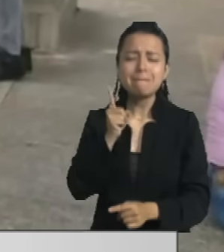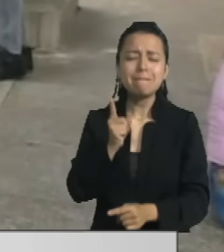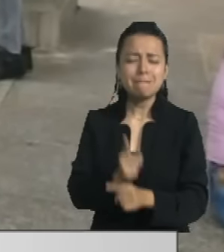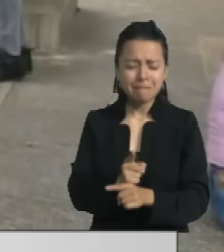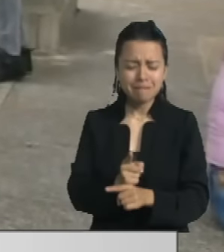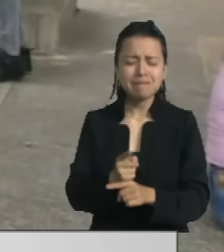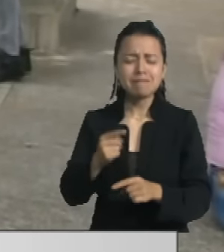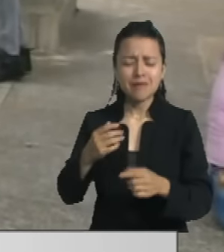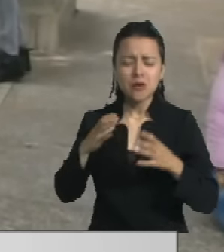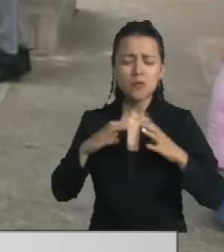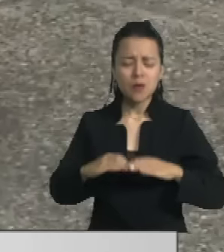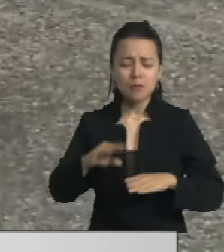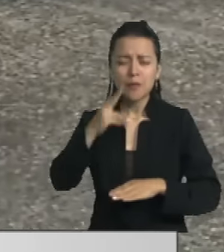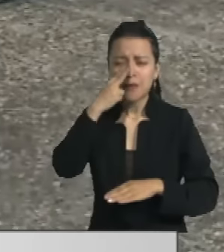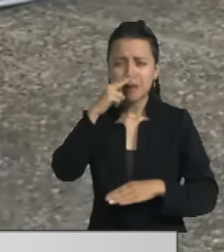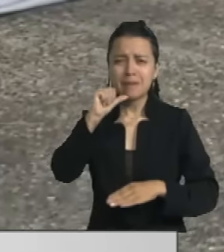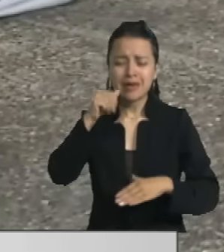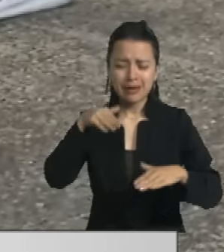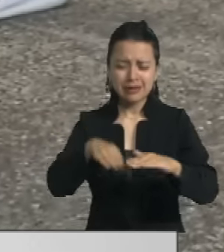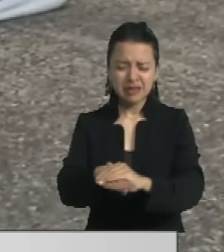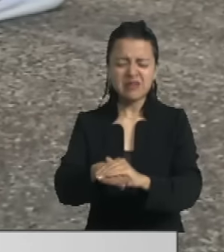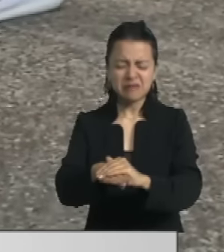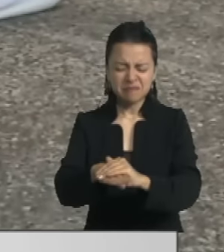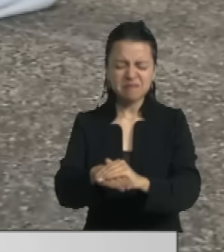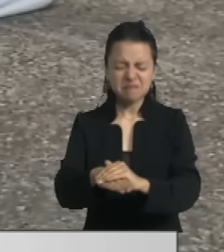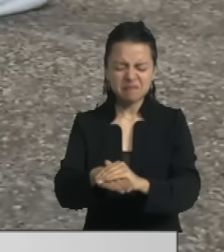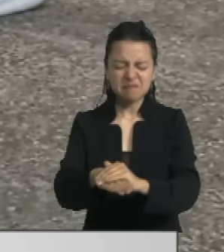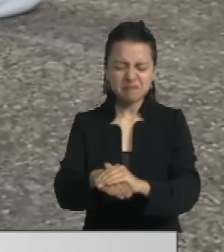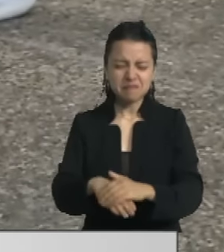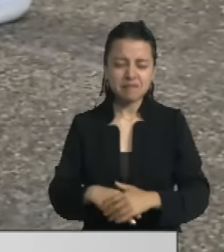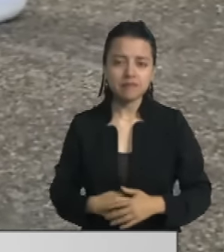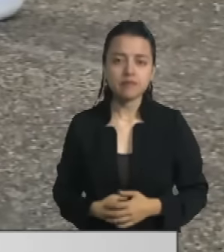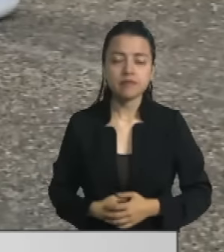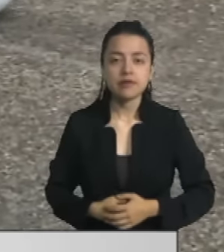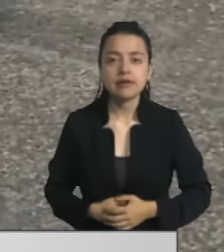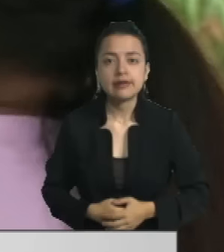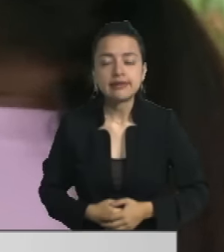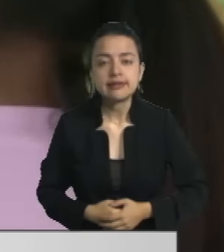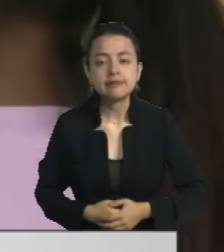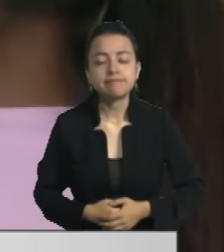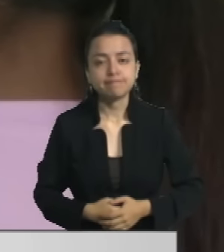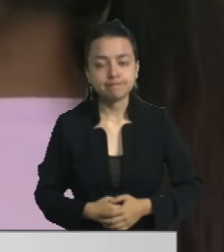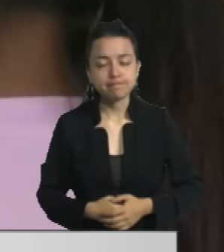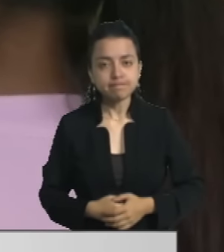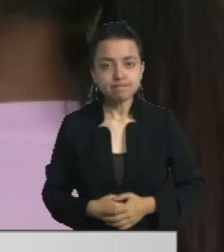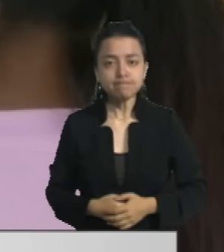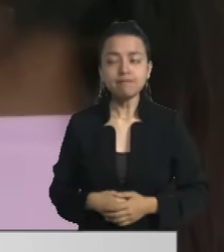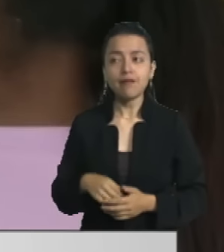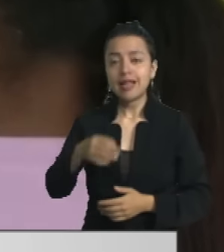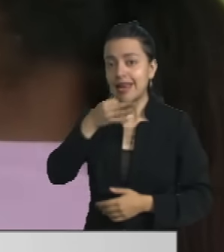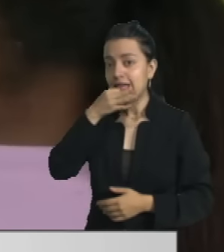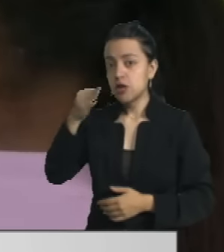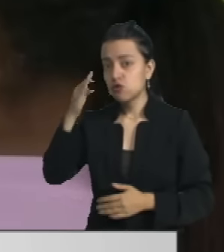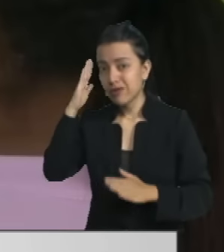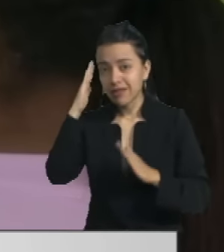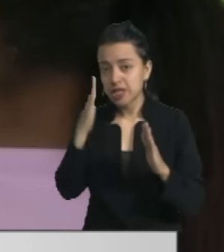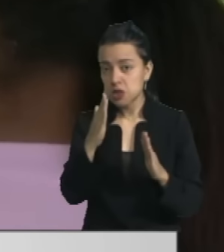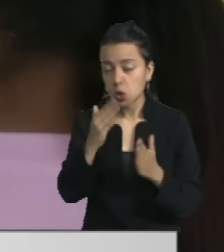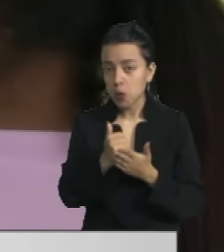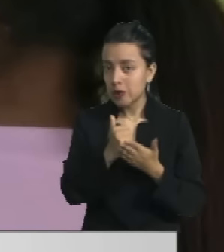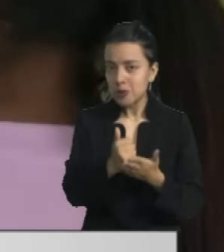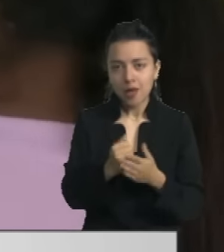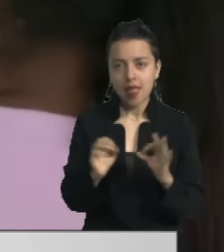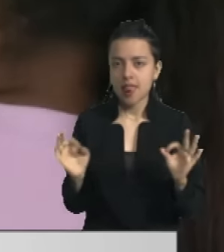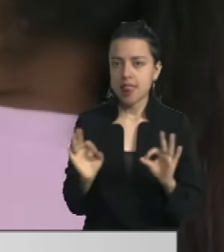autoridades pero aseguran no haber recibido atención a esta denuncia sin más opción las hermanas de Gina